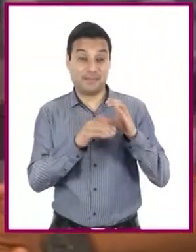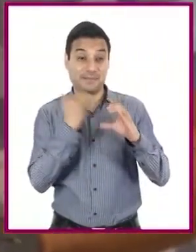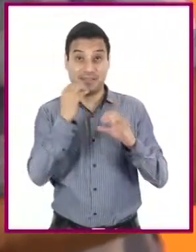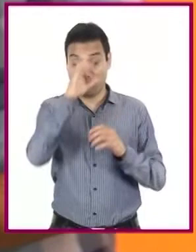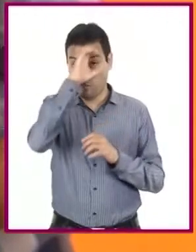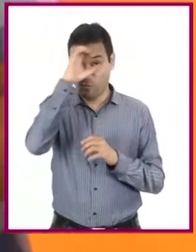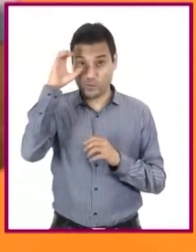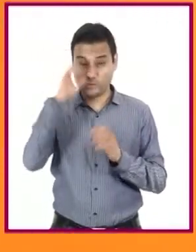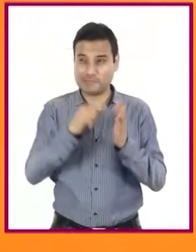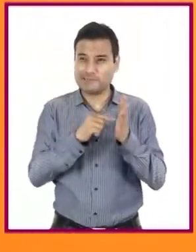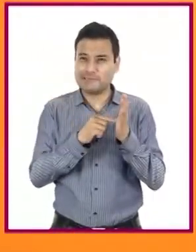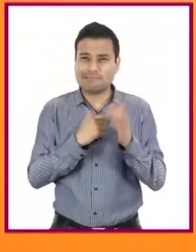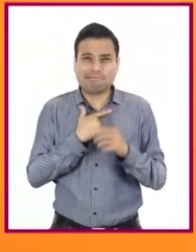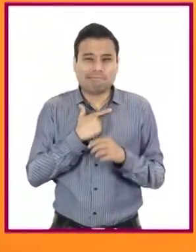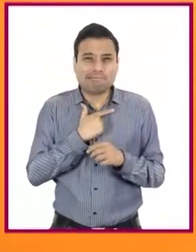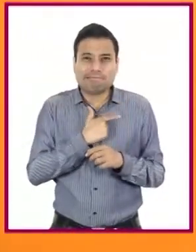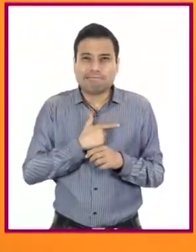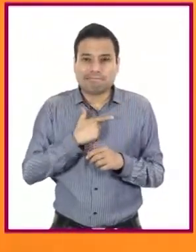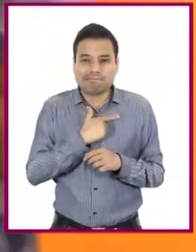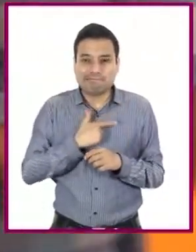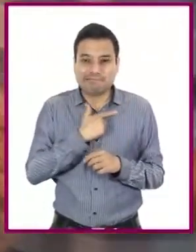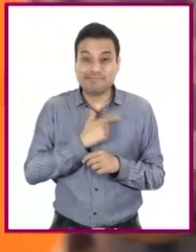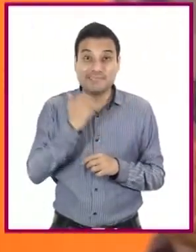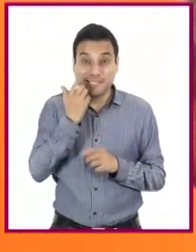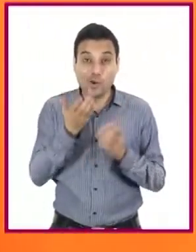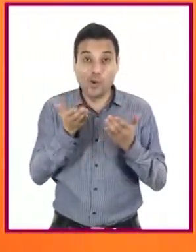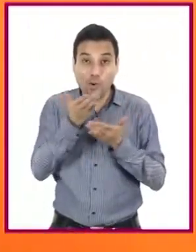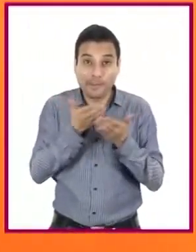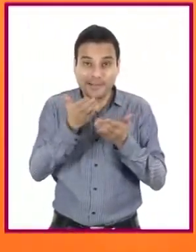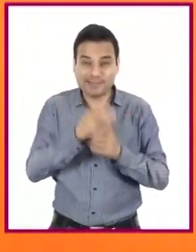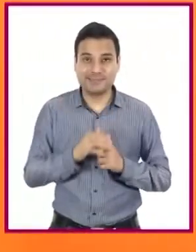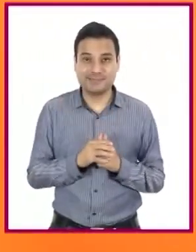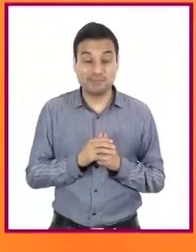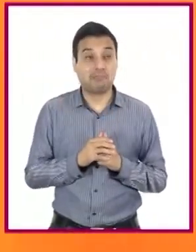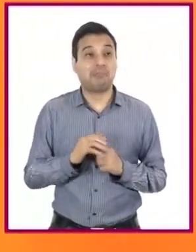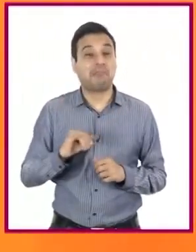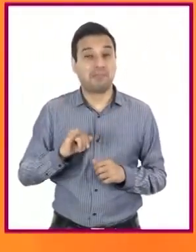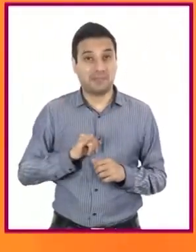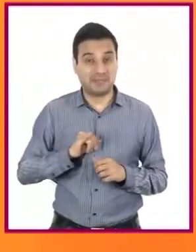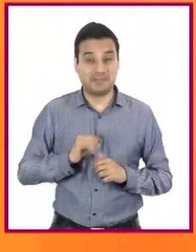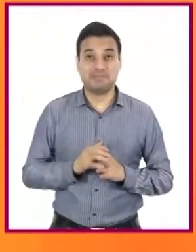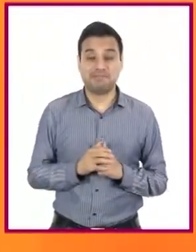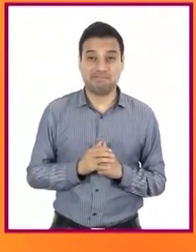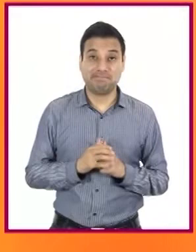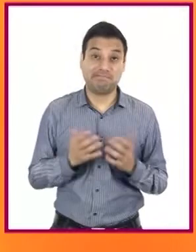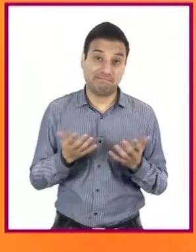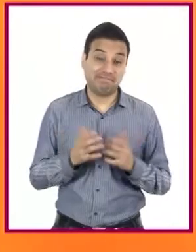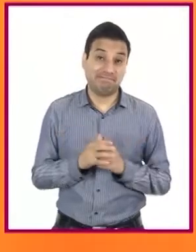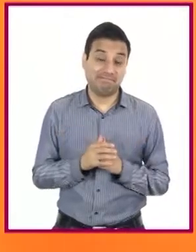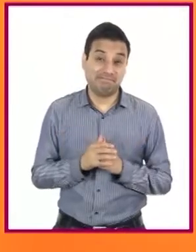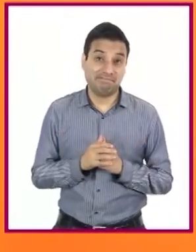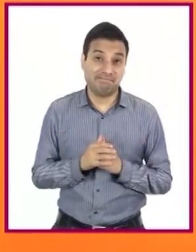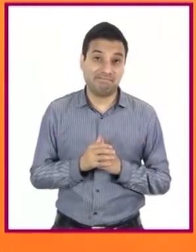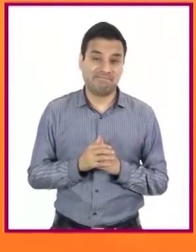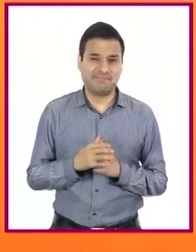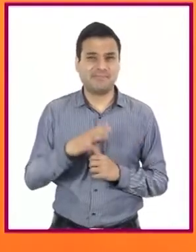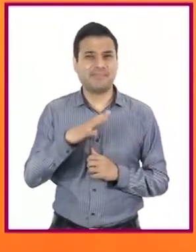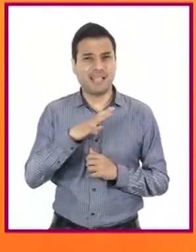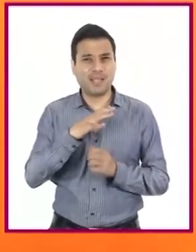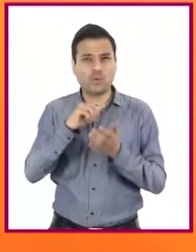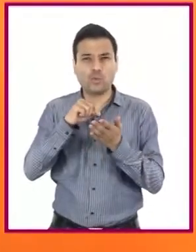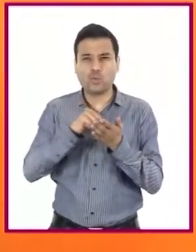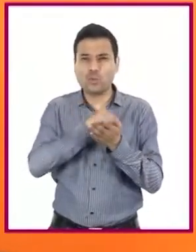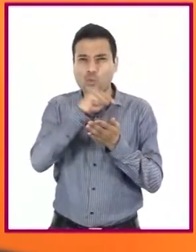Me gustan mucho para compartirlas en mis redes sociales. Se ven interesantes. Hay espacios muy interesantes que me recuerdan el tema de